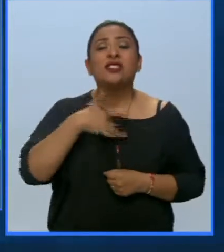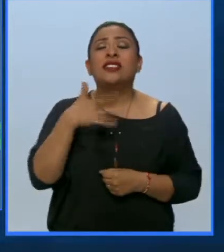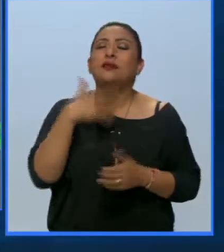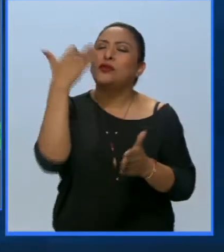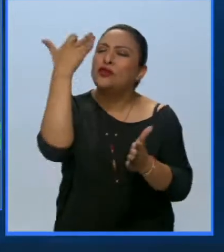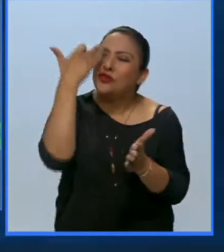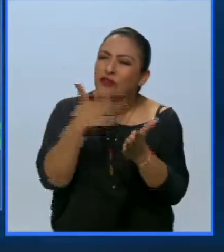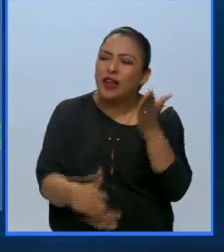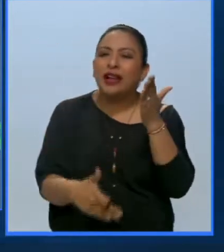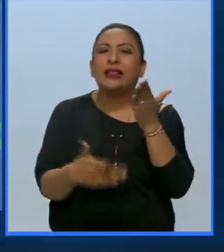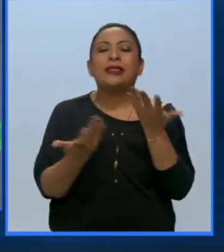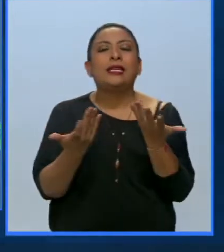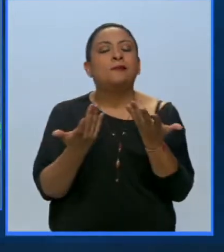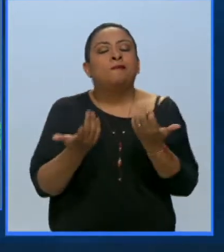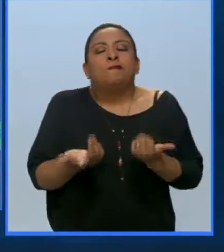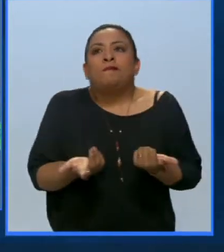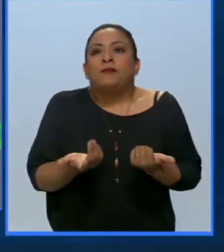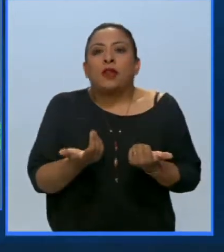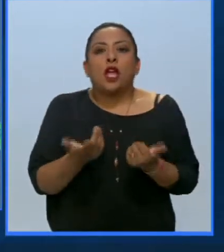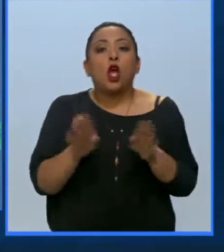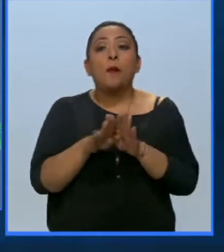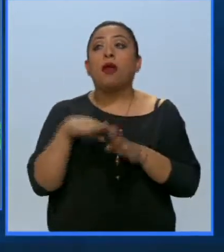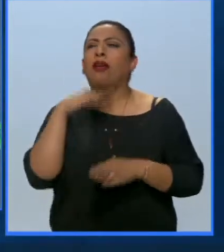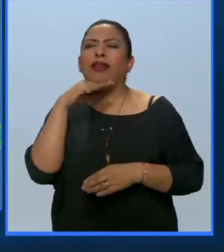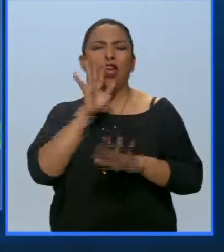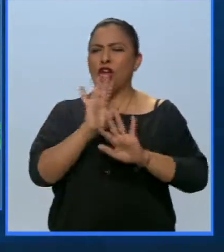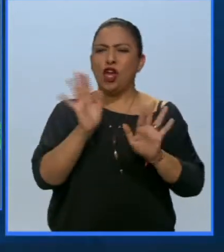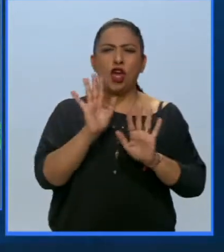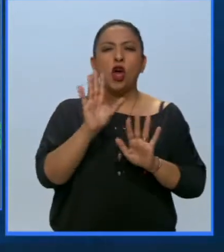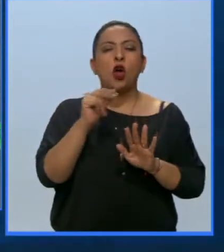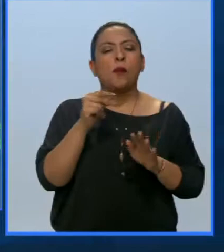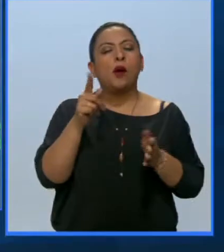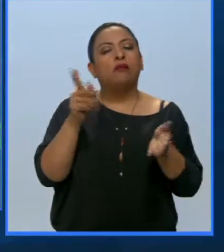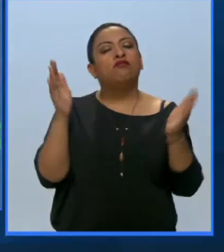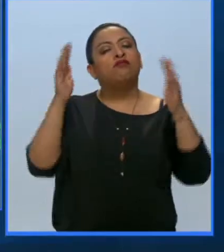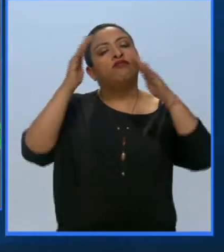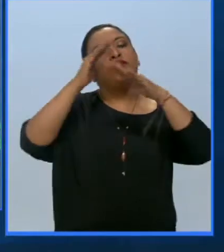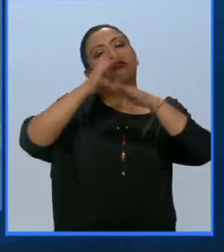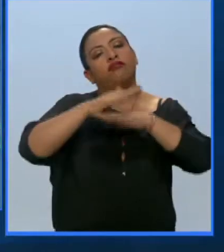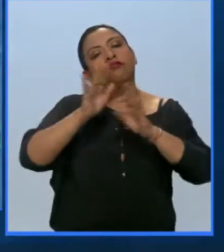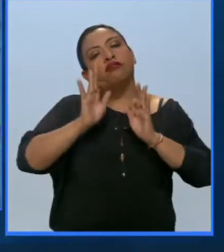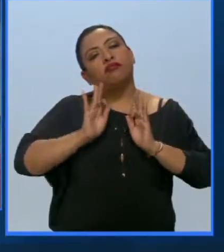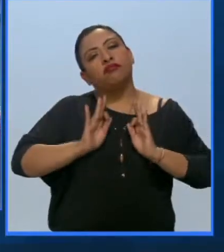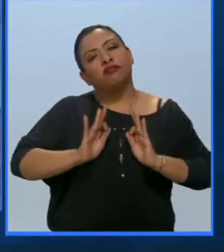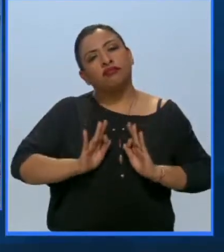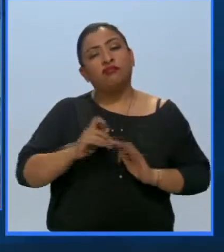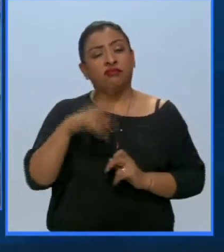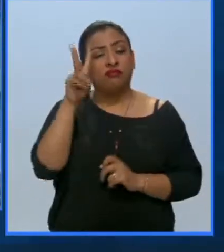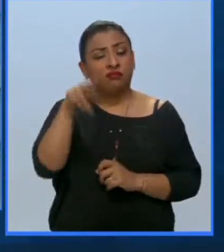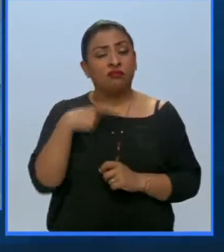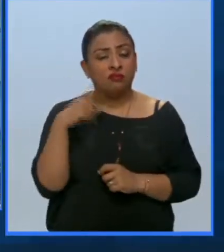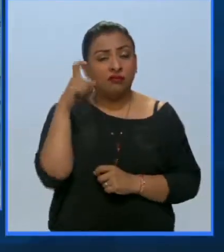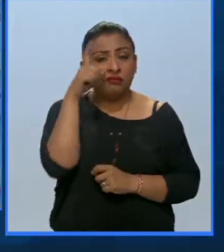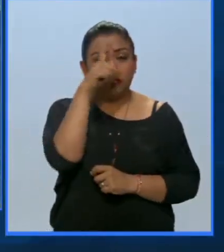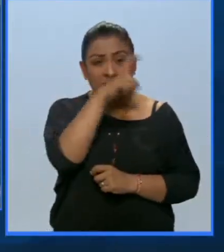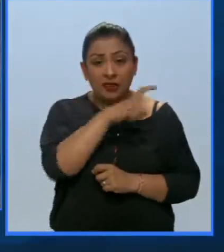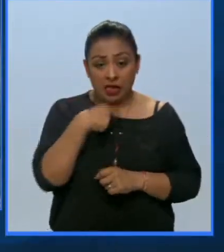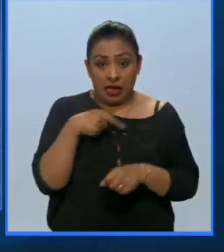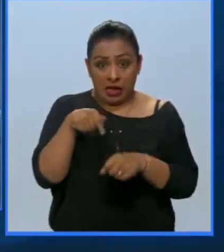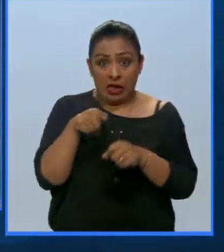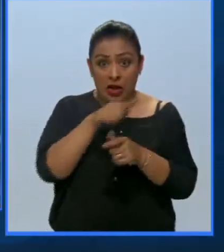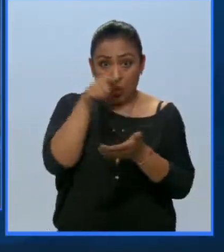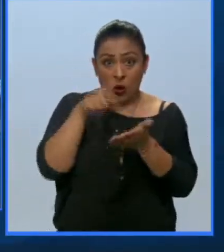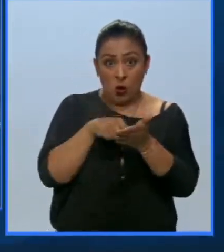un poquito, no da distracción. Momento de relajación, porque sí es bien complicado, ¿no? Aquí en la